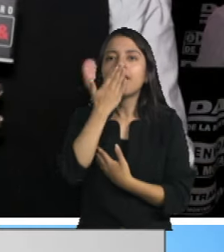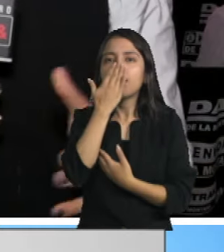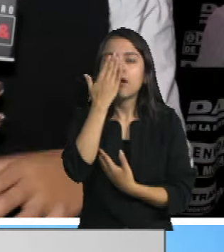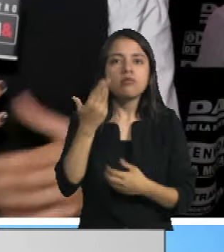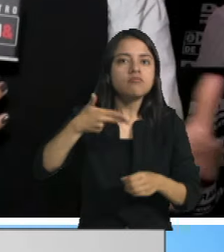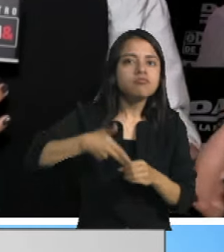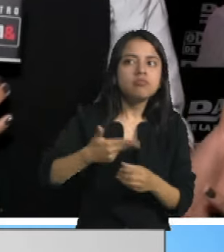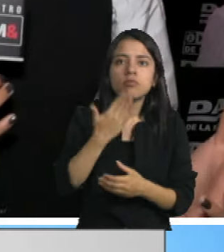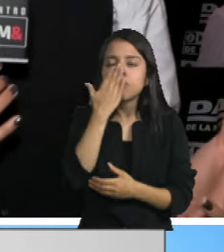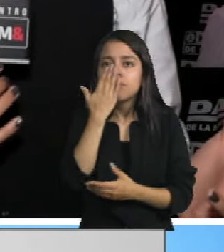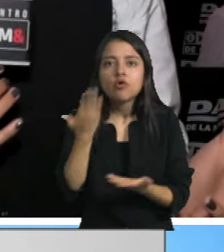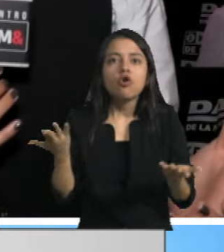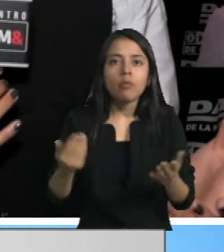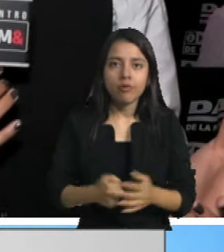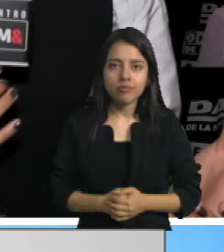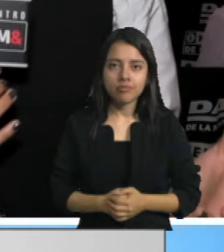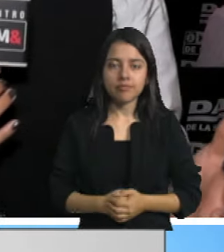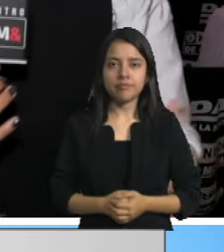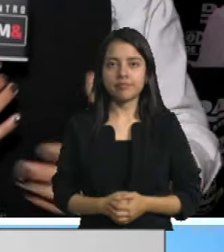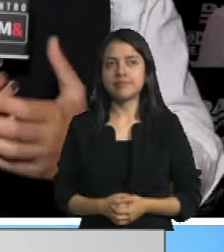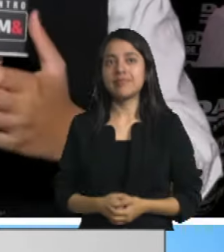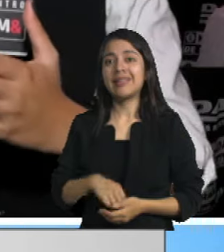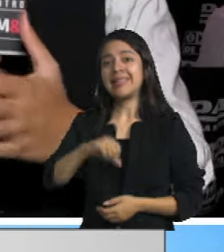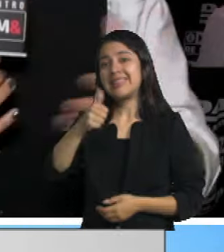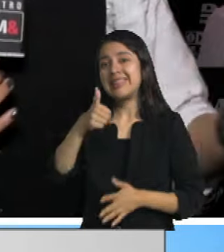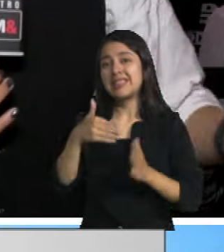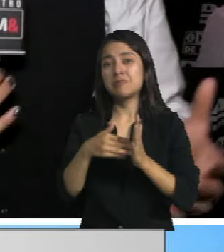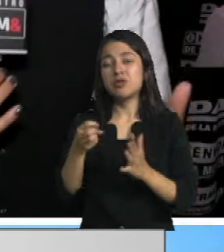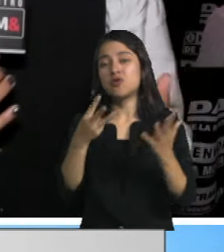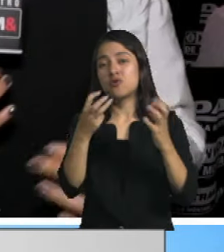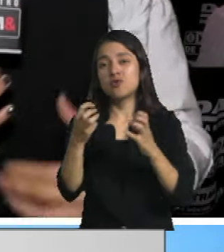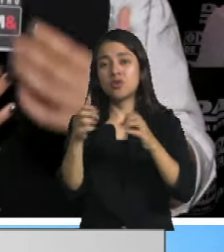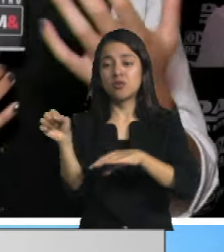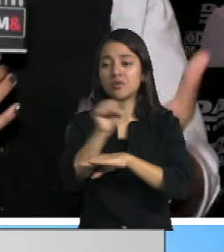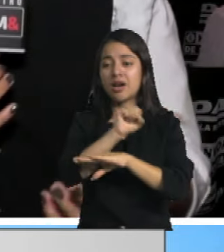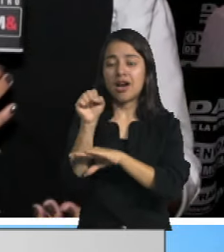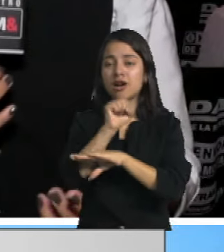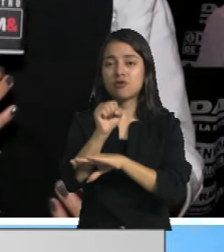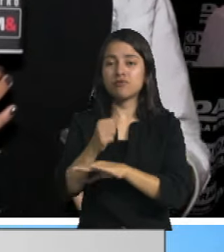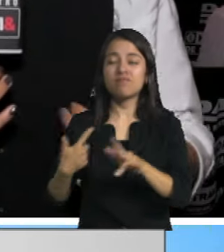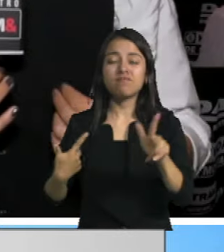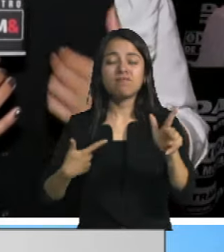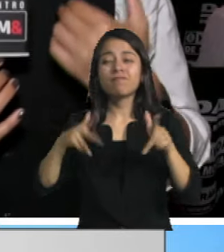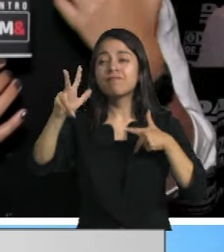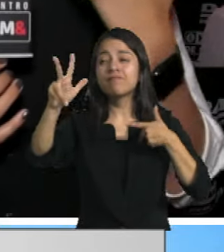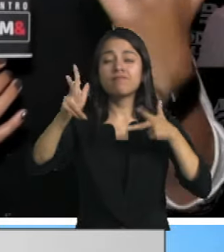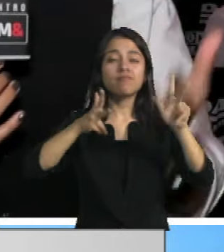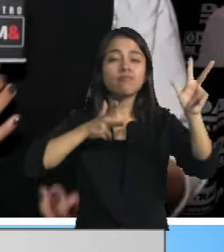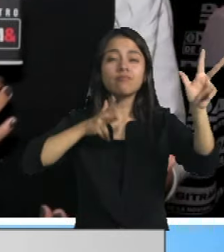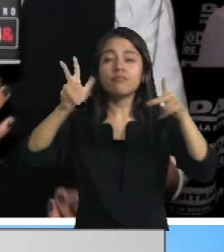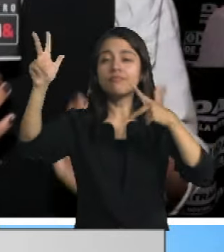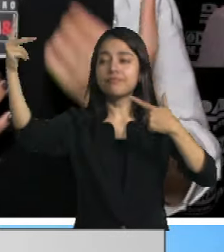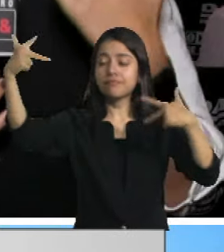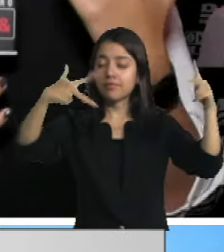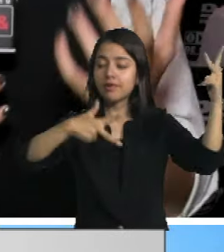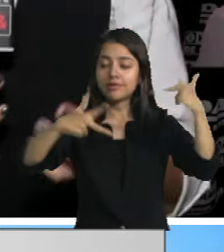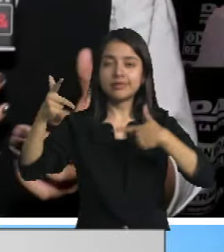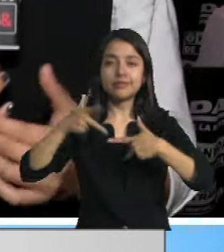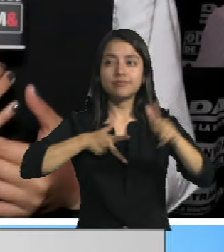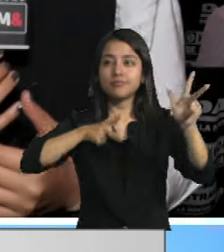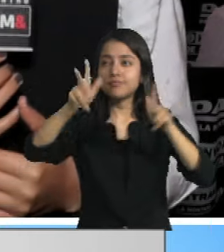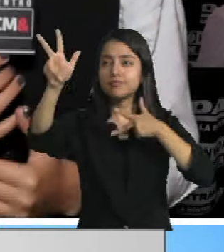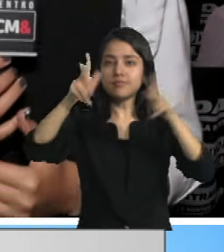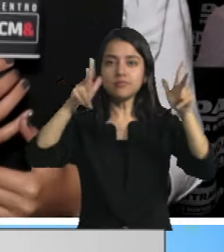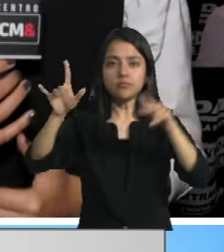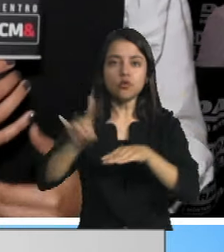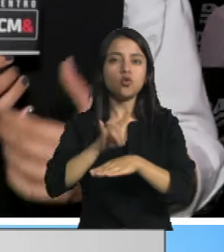Mire, son más de 10.800 vehículos de carga los que durante los últimos meses se han trasladado hacia esa forma